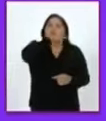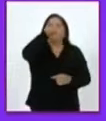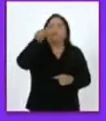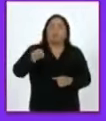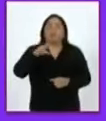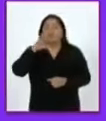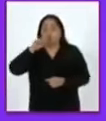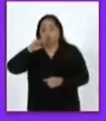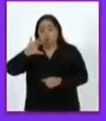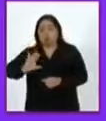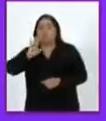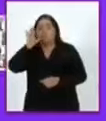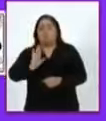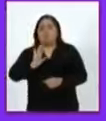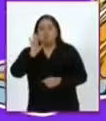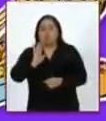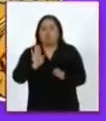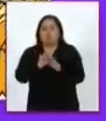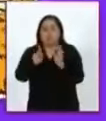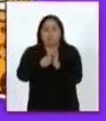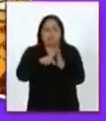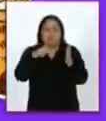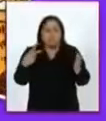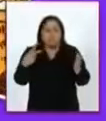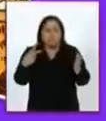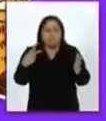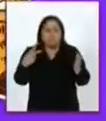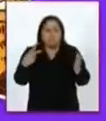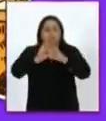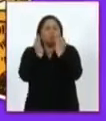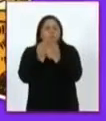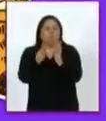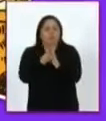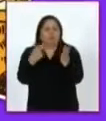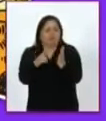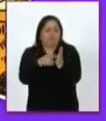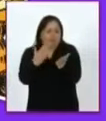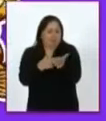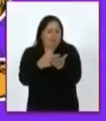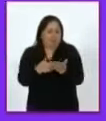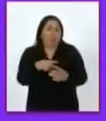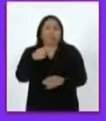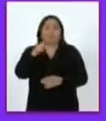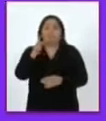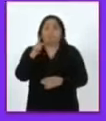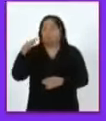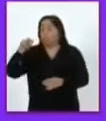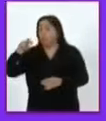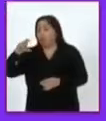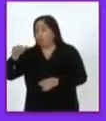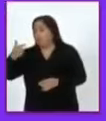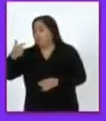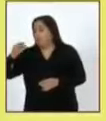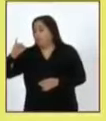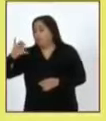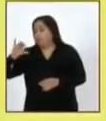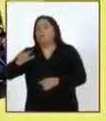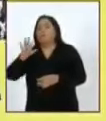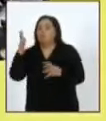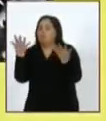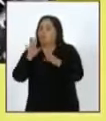pueden aparecer como tiras en periódicos y en forma de revistas de poca extensión, mientras que las novelas gráficas lo hacen en